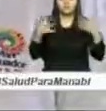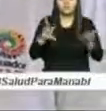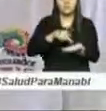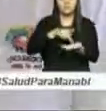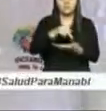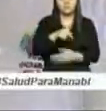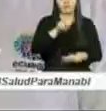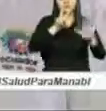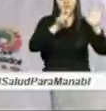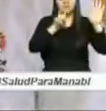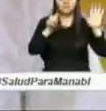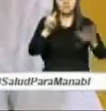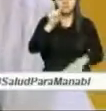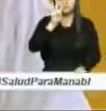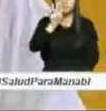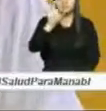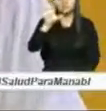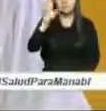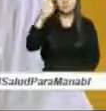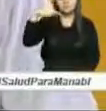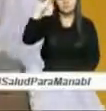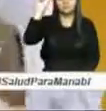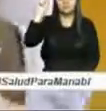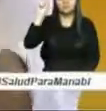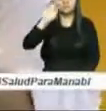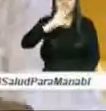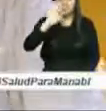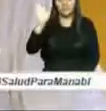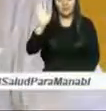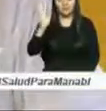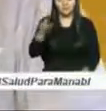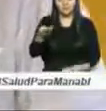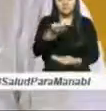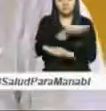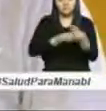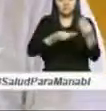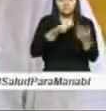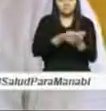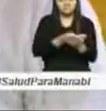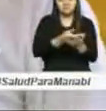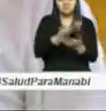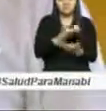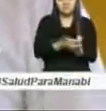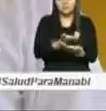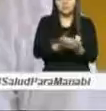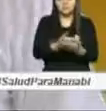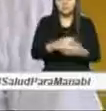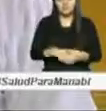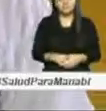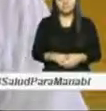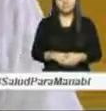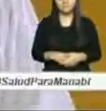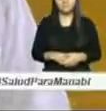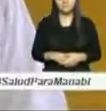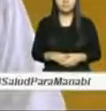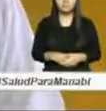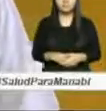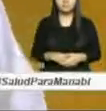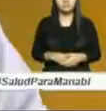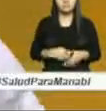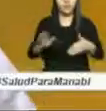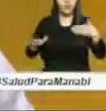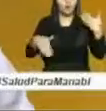pagados 745 millones que están reinyectados en la economía de la zona. Todo esto